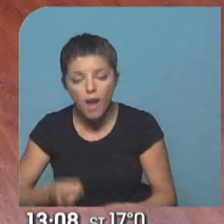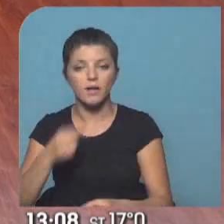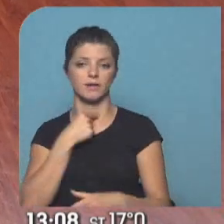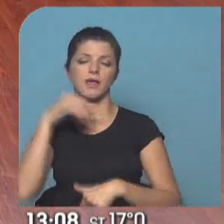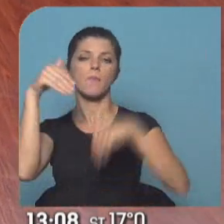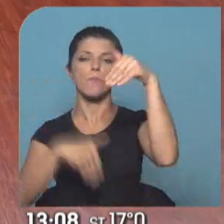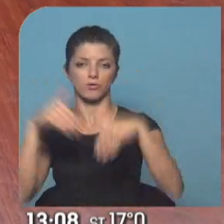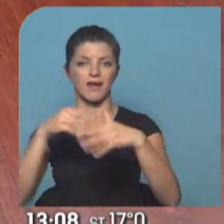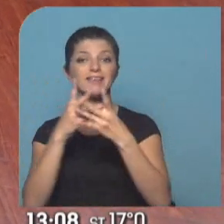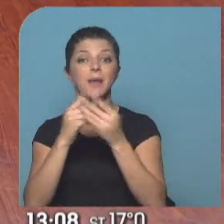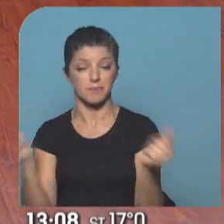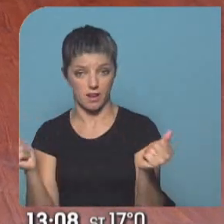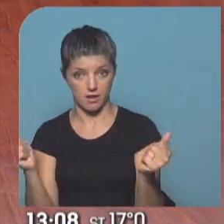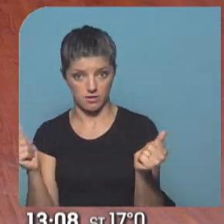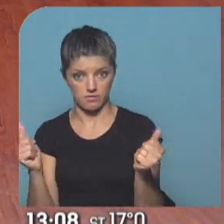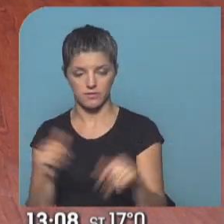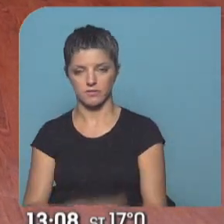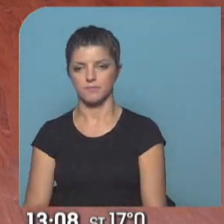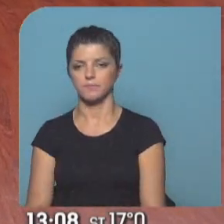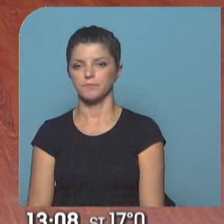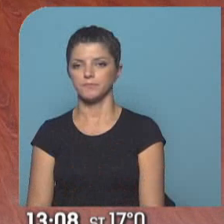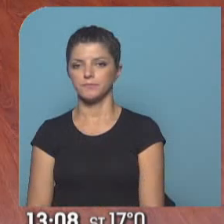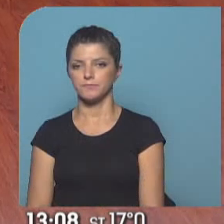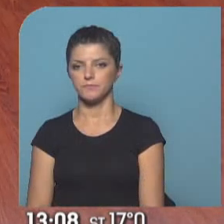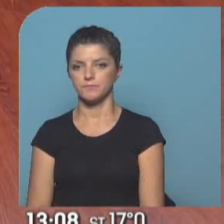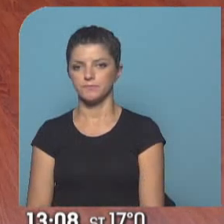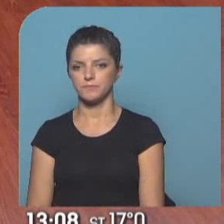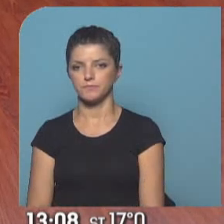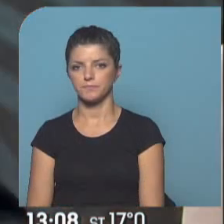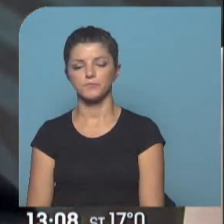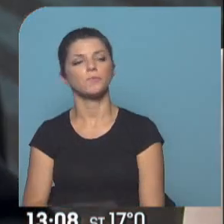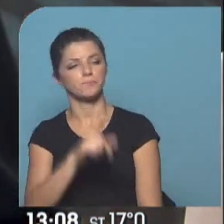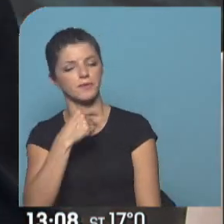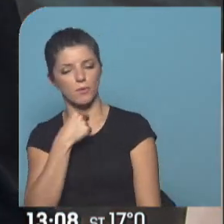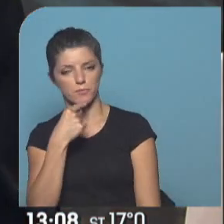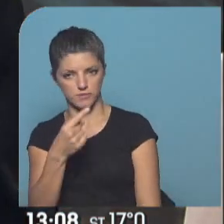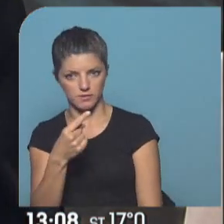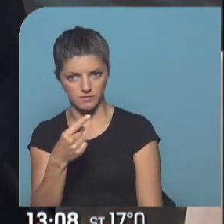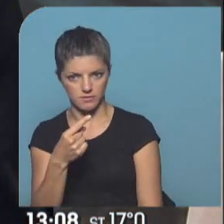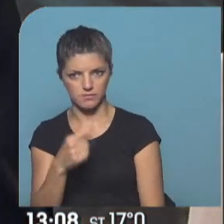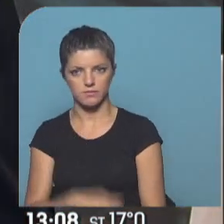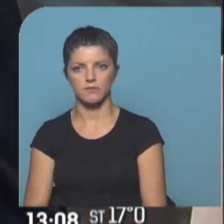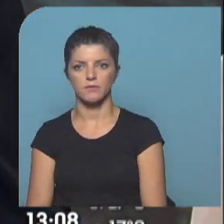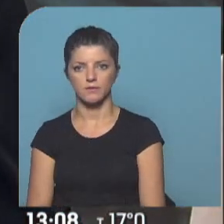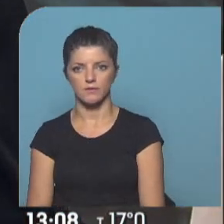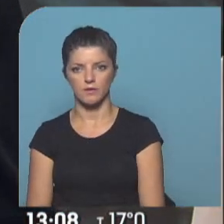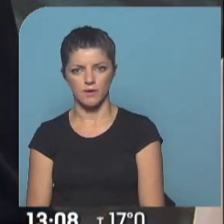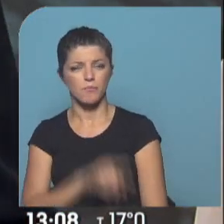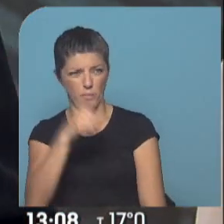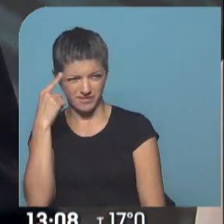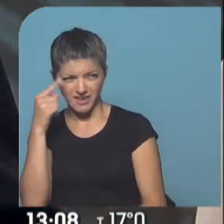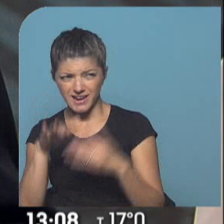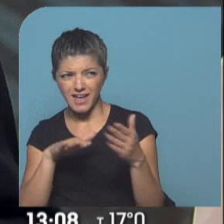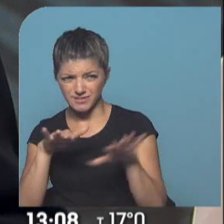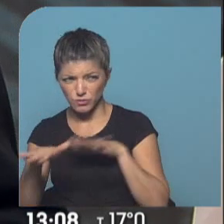un cierre a esta situación. Te quería preguntar justamente con respecto a esto. ¿Es posible tener un cierre a esta